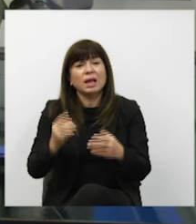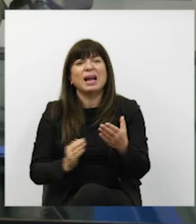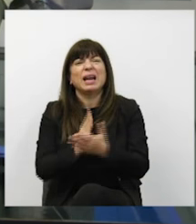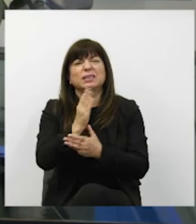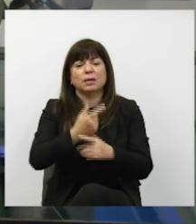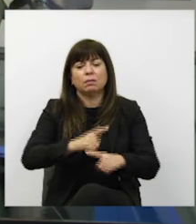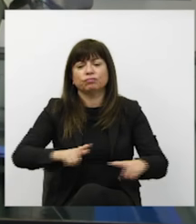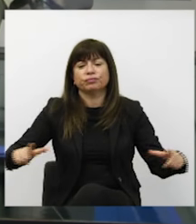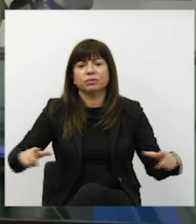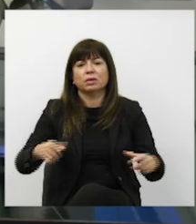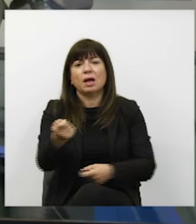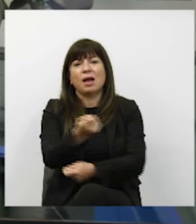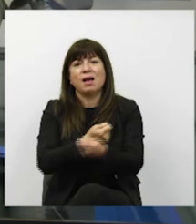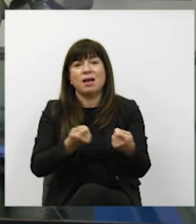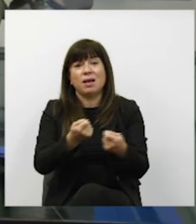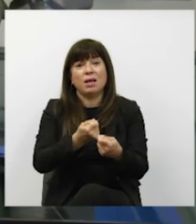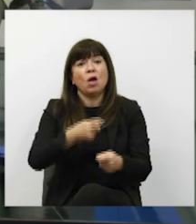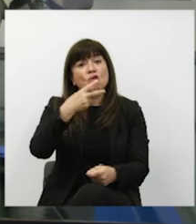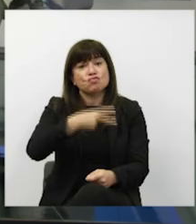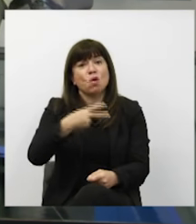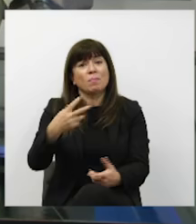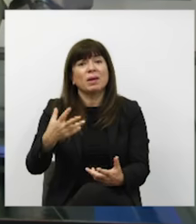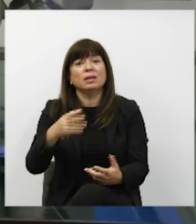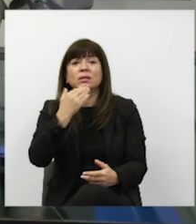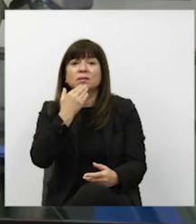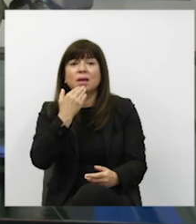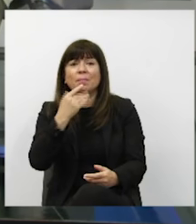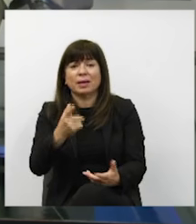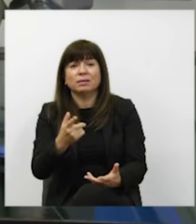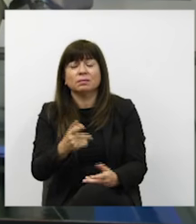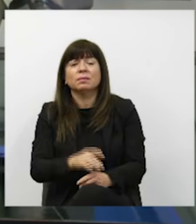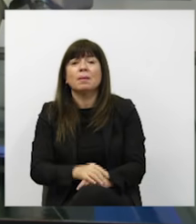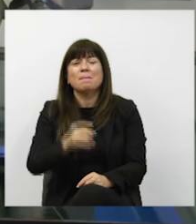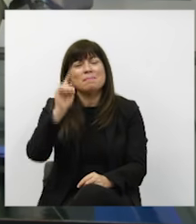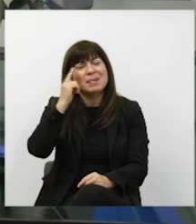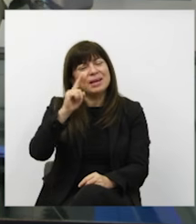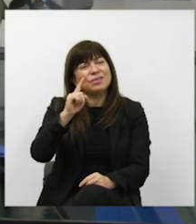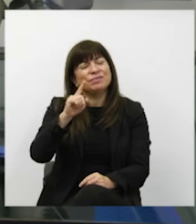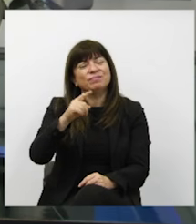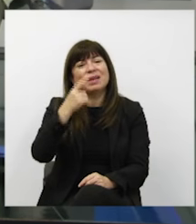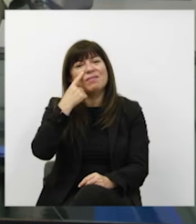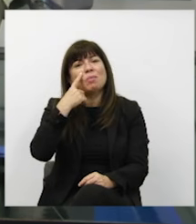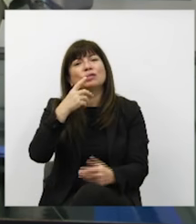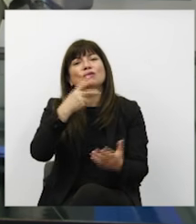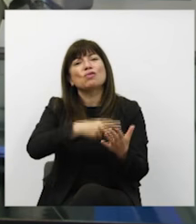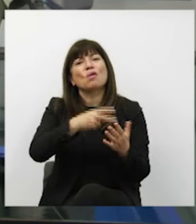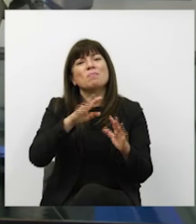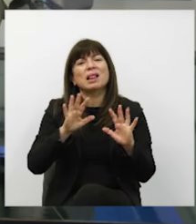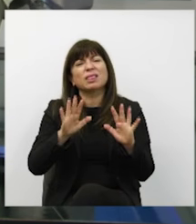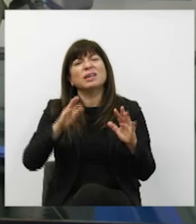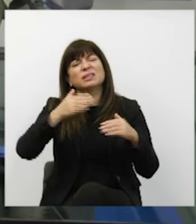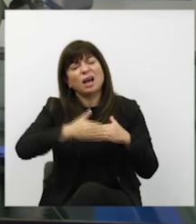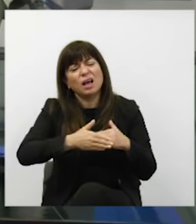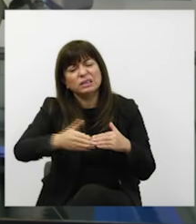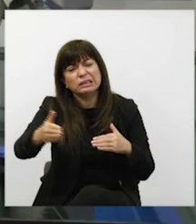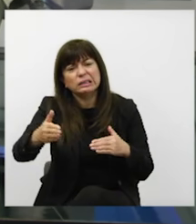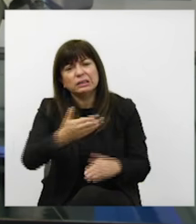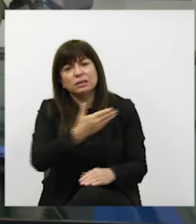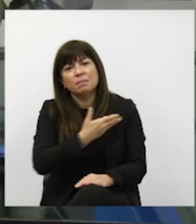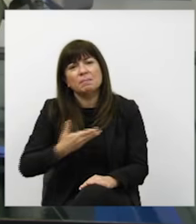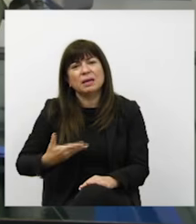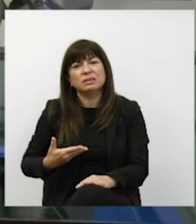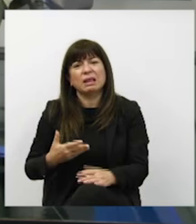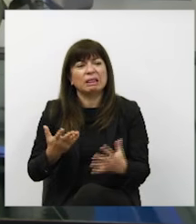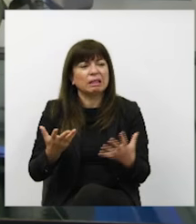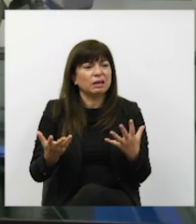tuvimos el boom de los commodities, en la primera década de los 2000, pero vemos que el año 2010 en adelante el crecimiento ha sido